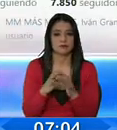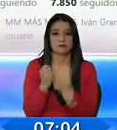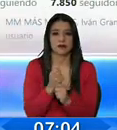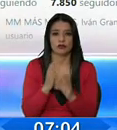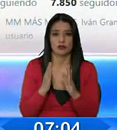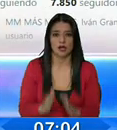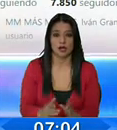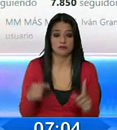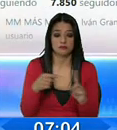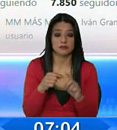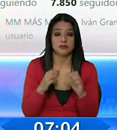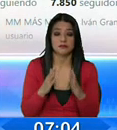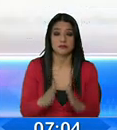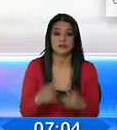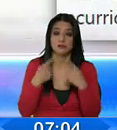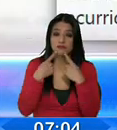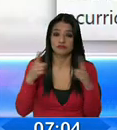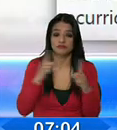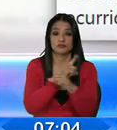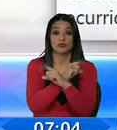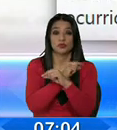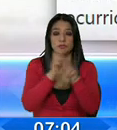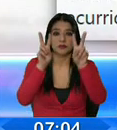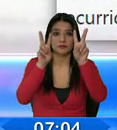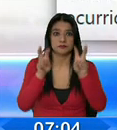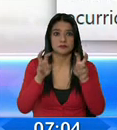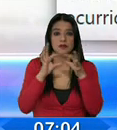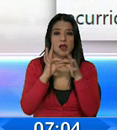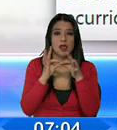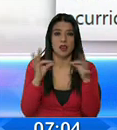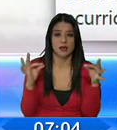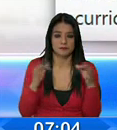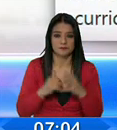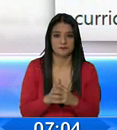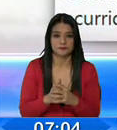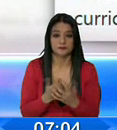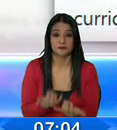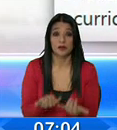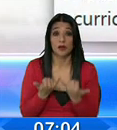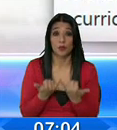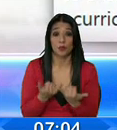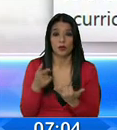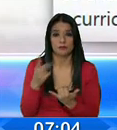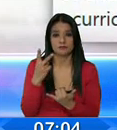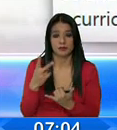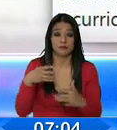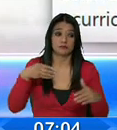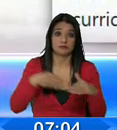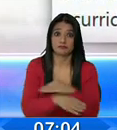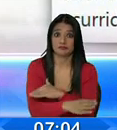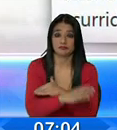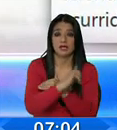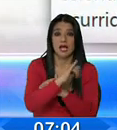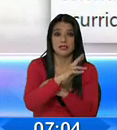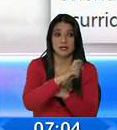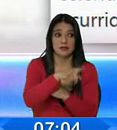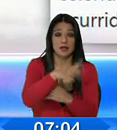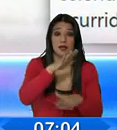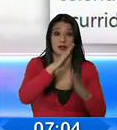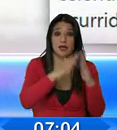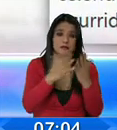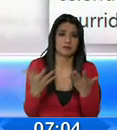legislador se pronunció en Twitter. El texto expresa textualmente: frente a los hechos relacionados al allanamiento en Calceta y las